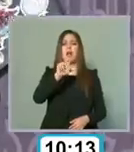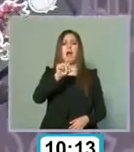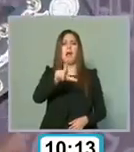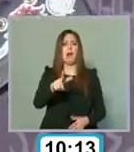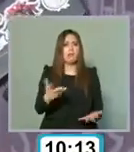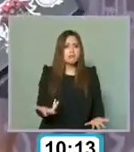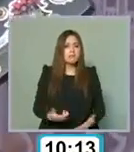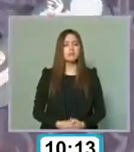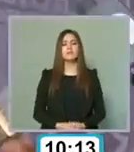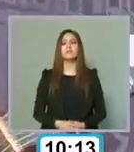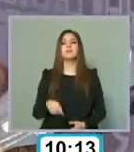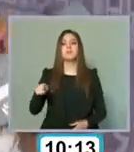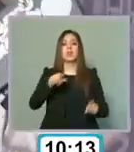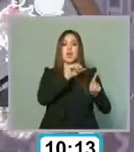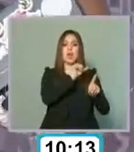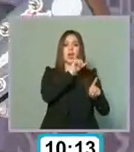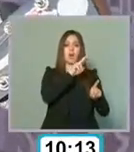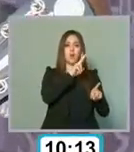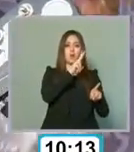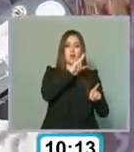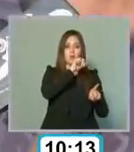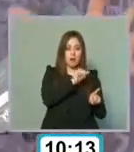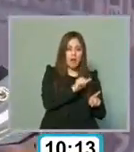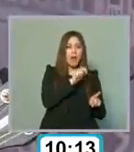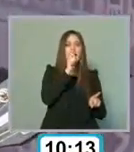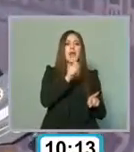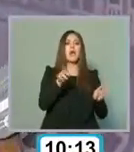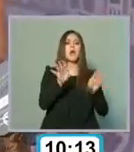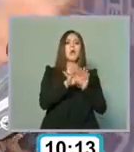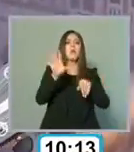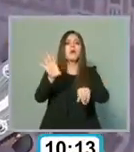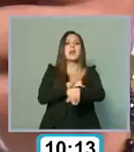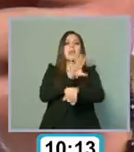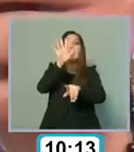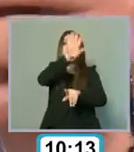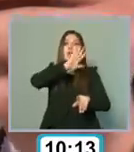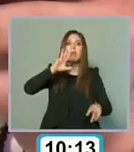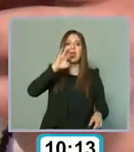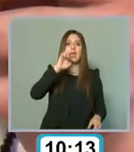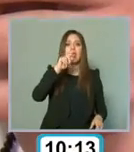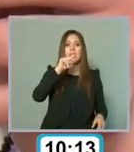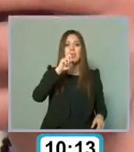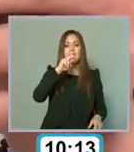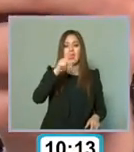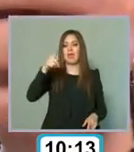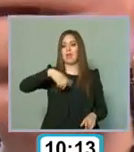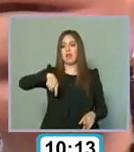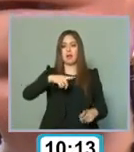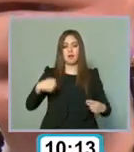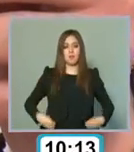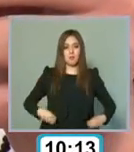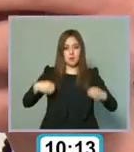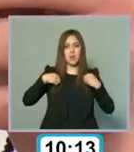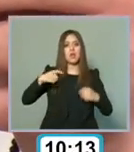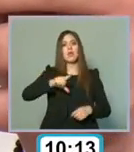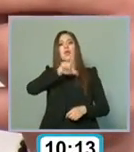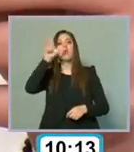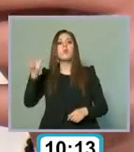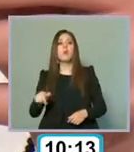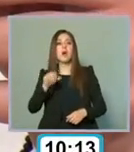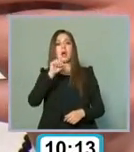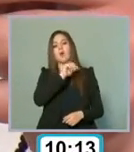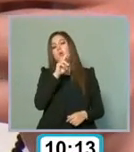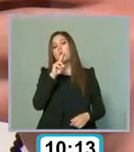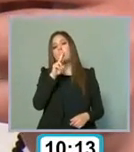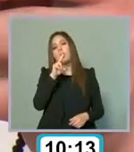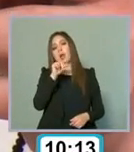dos palabras, así como aura, esta onda, esta energía etérea que rodea a todos los seres vivos, y aural del sonido. Entonces encontramos en